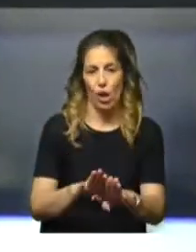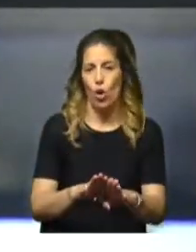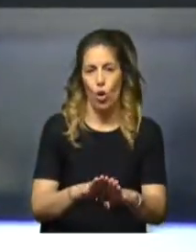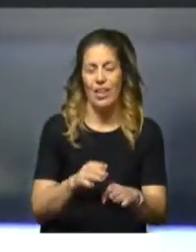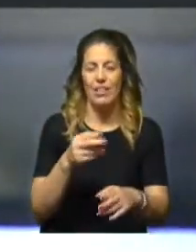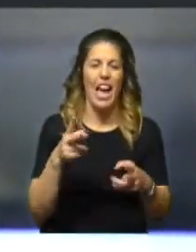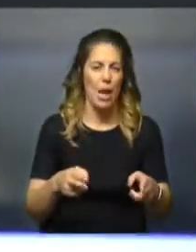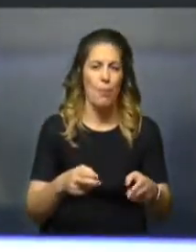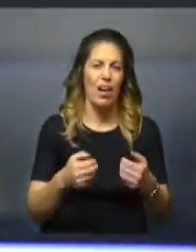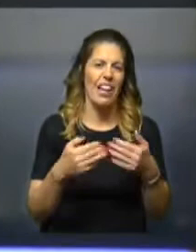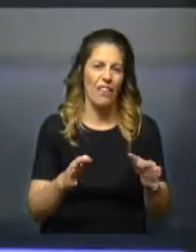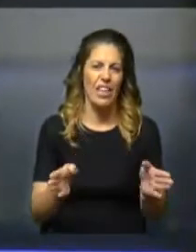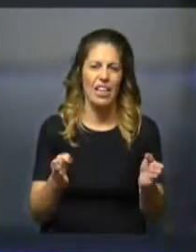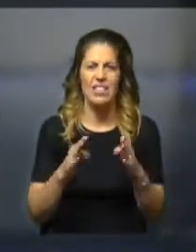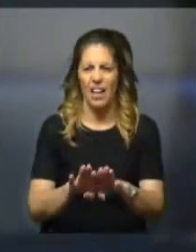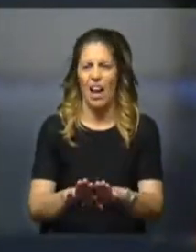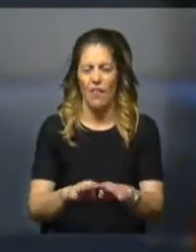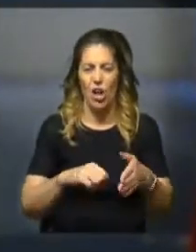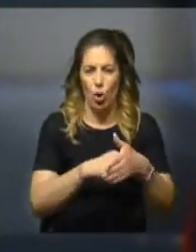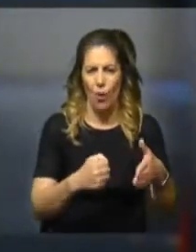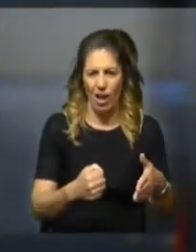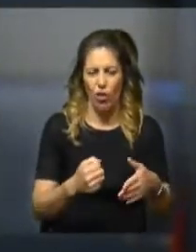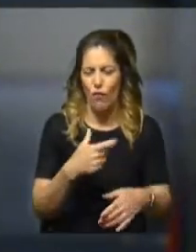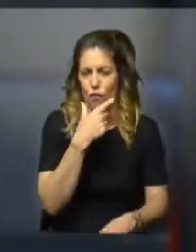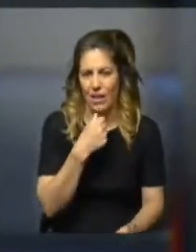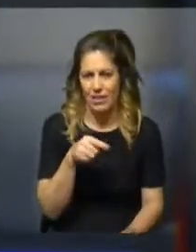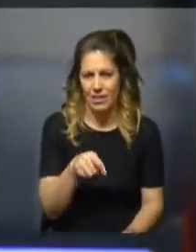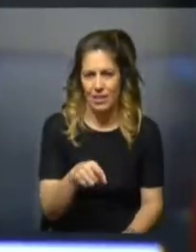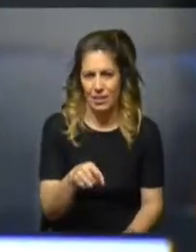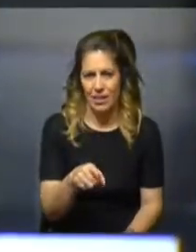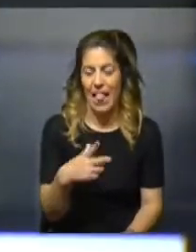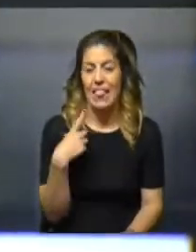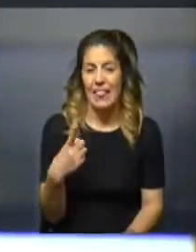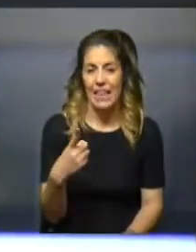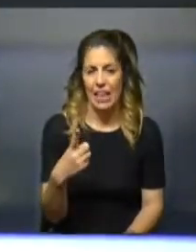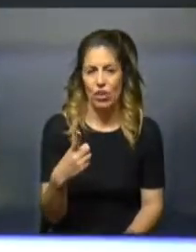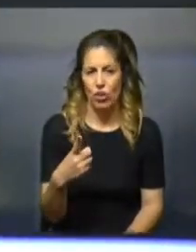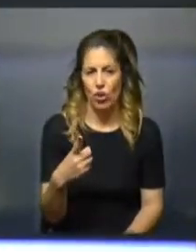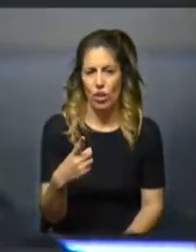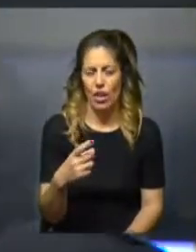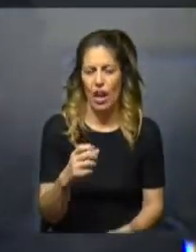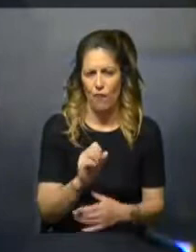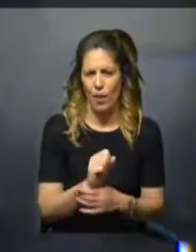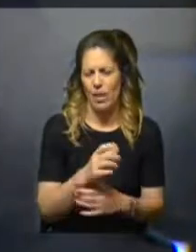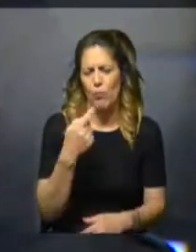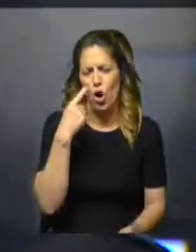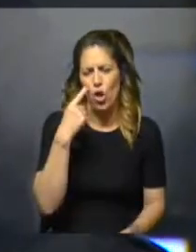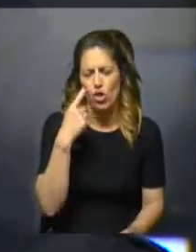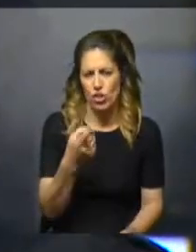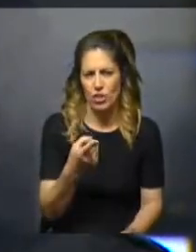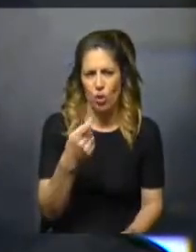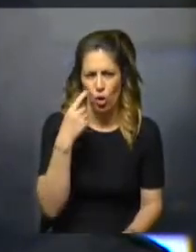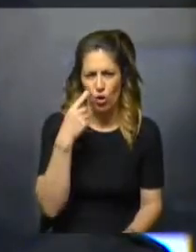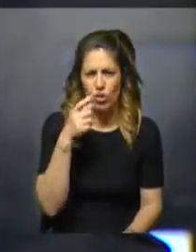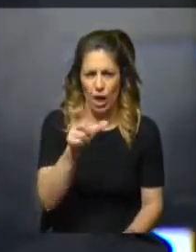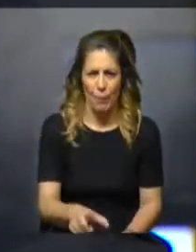facilidad sociedad de bancos el director fue pellegrino y San Pietro famoso que que me acuerdo